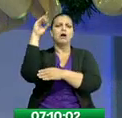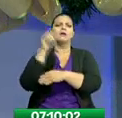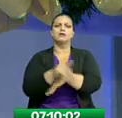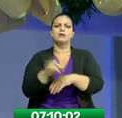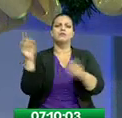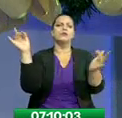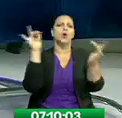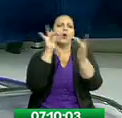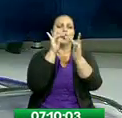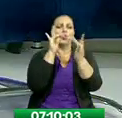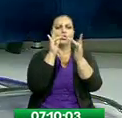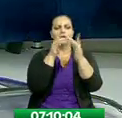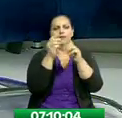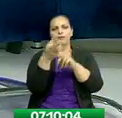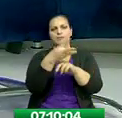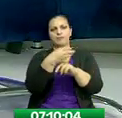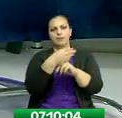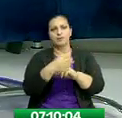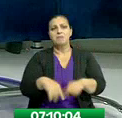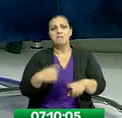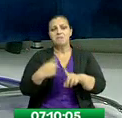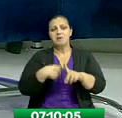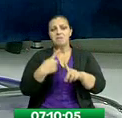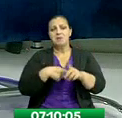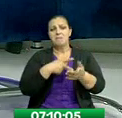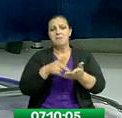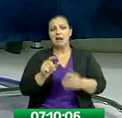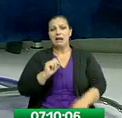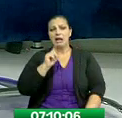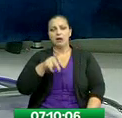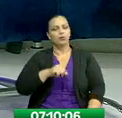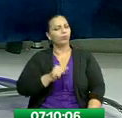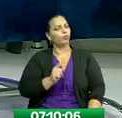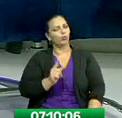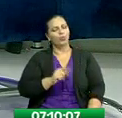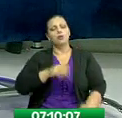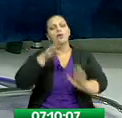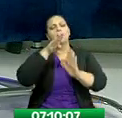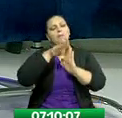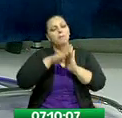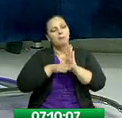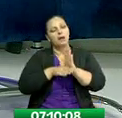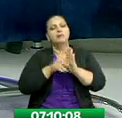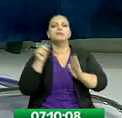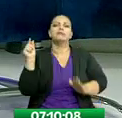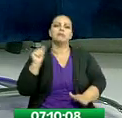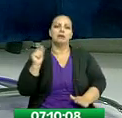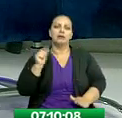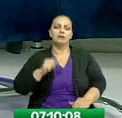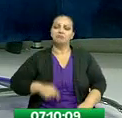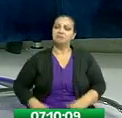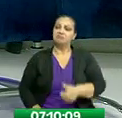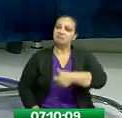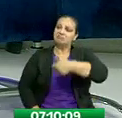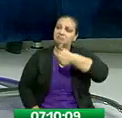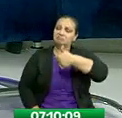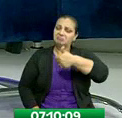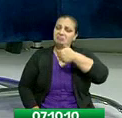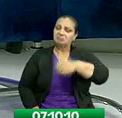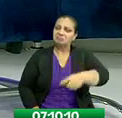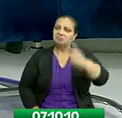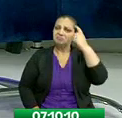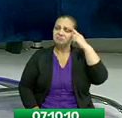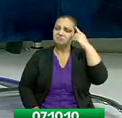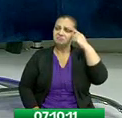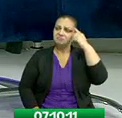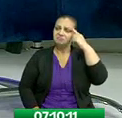tarifas de precio. Enhorabuena, ministro, porque creo que viene muy a tono a propósito de esas declaraciones que usted señalaba, en donde decía que en el